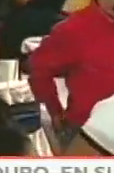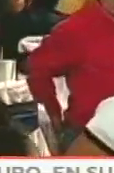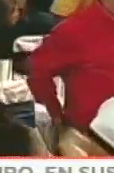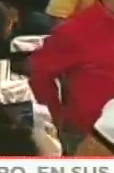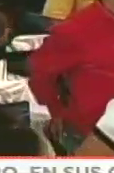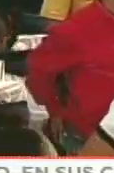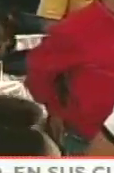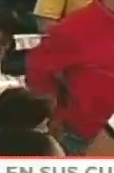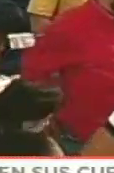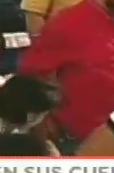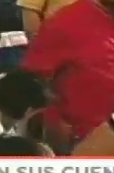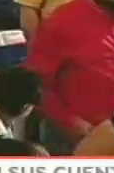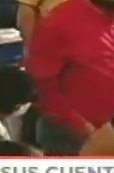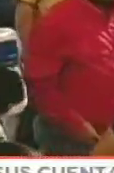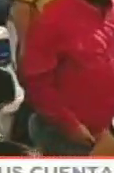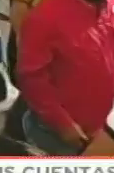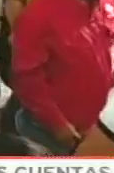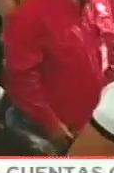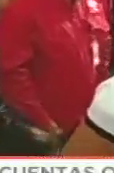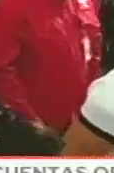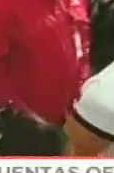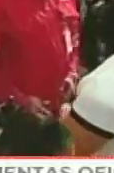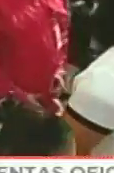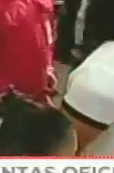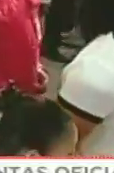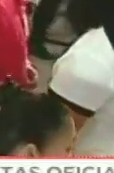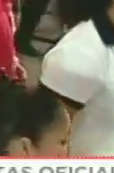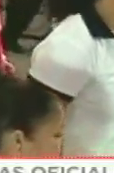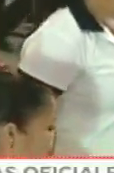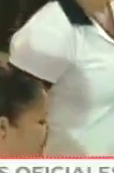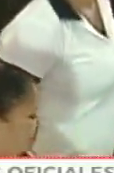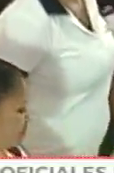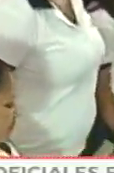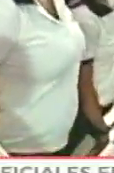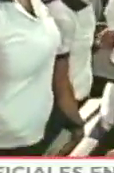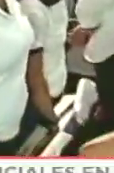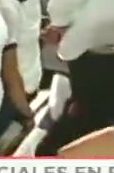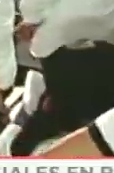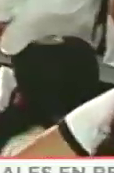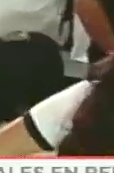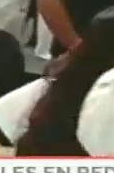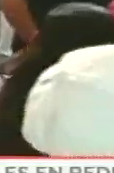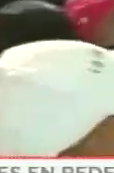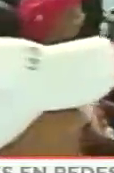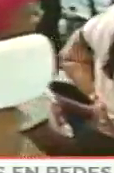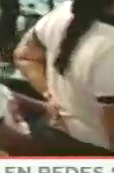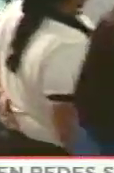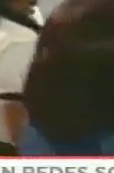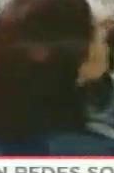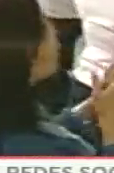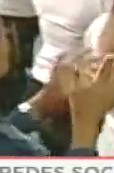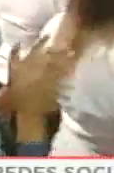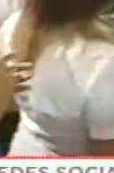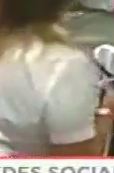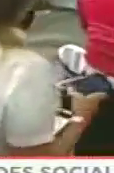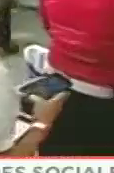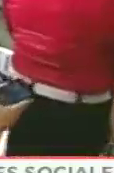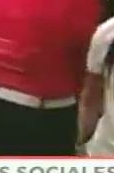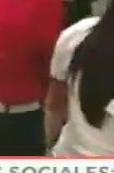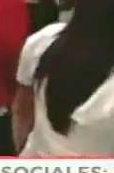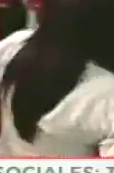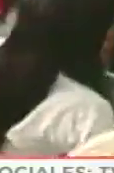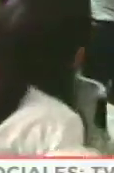las centrales que forman parte de la Corporación Venezolana del Plástico. El objetivo, reimpulsar todas las cadenas